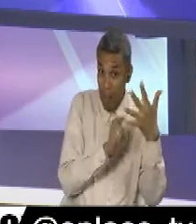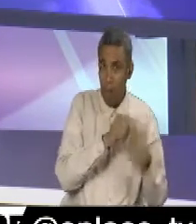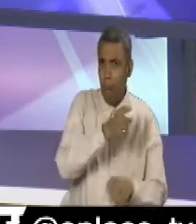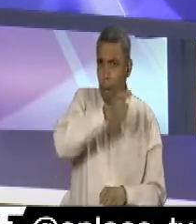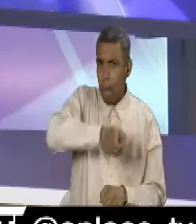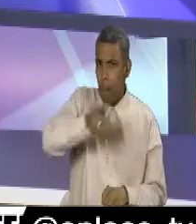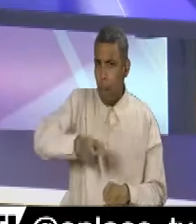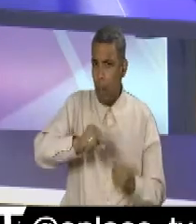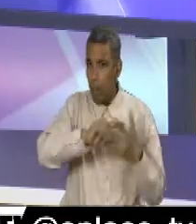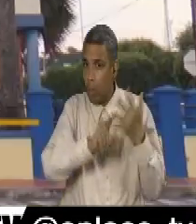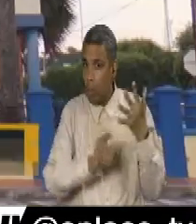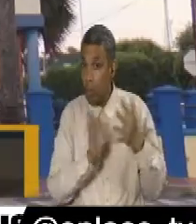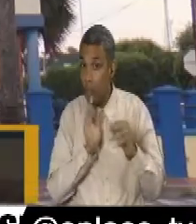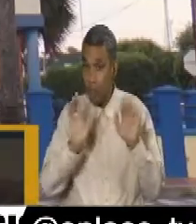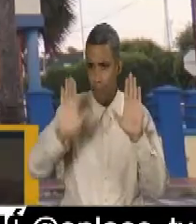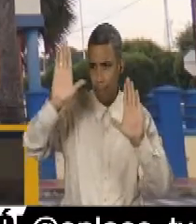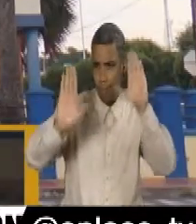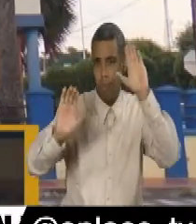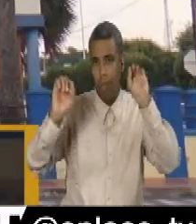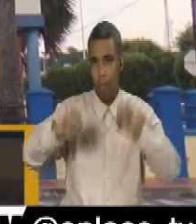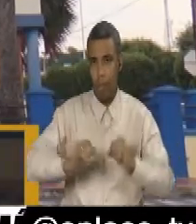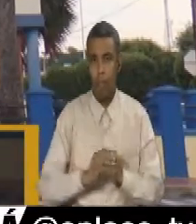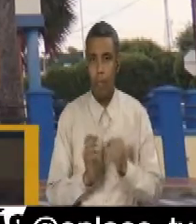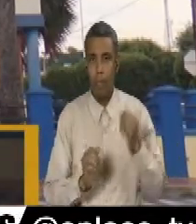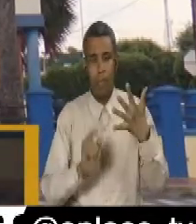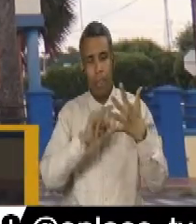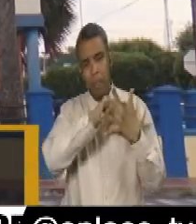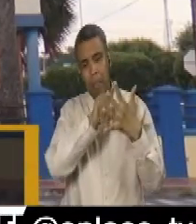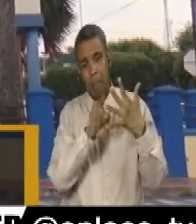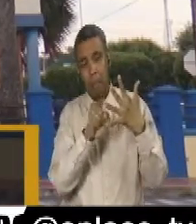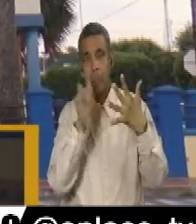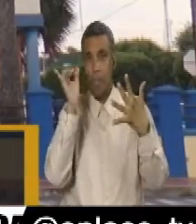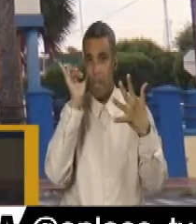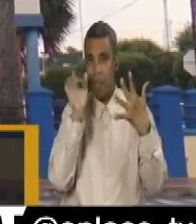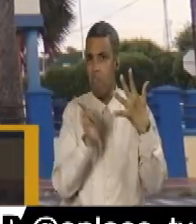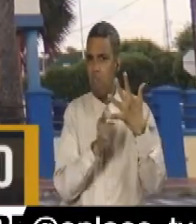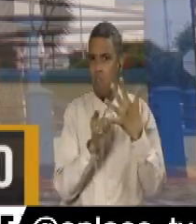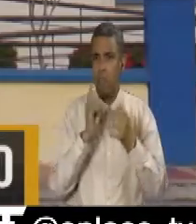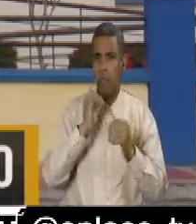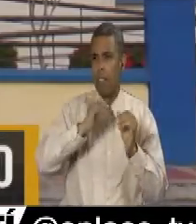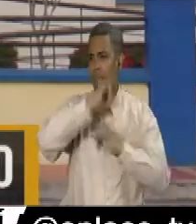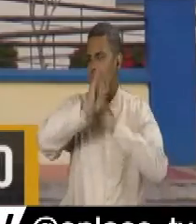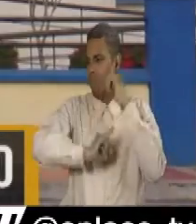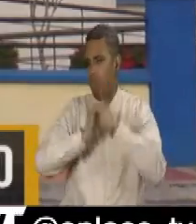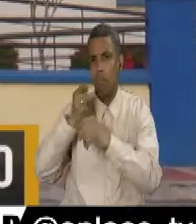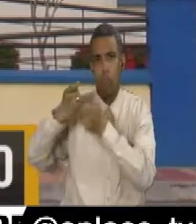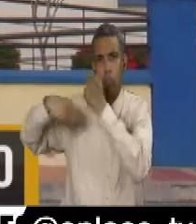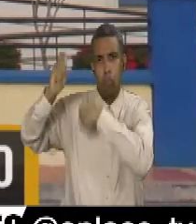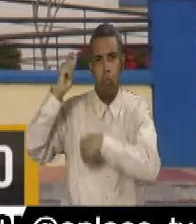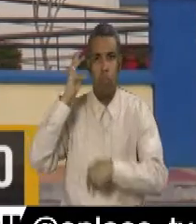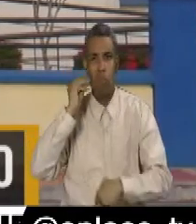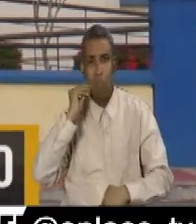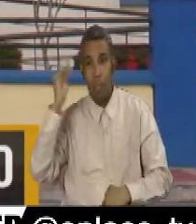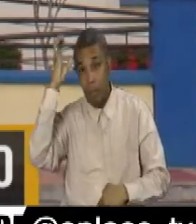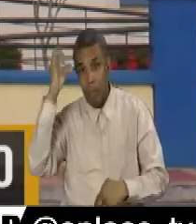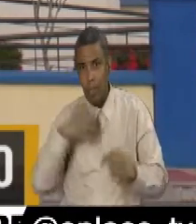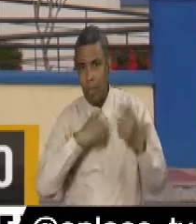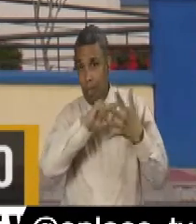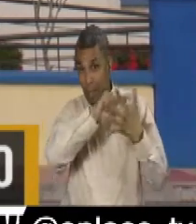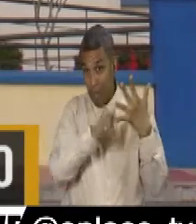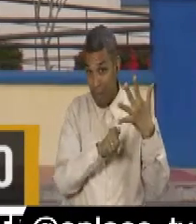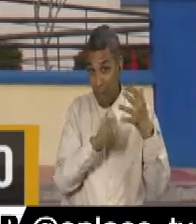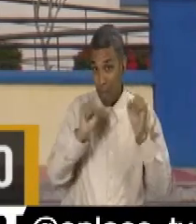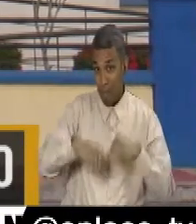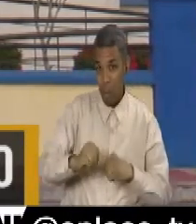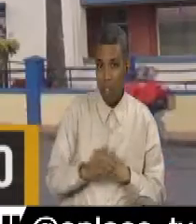encargada. 4 ingenieros y un profesional de negocios internacionales integran el grupo de 5 postulados por la Presidencia de la República para ejercer el cargo de